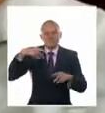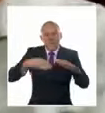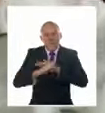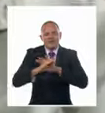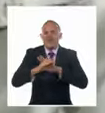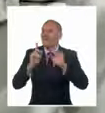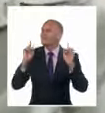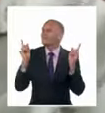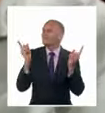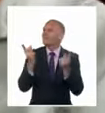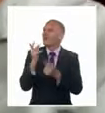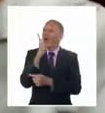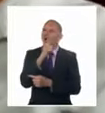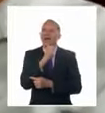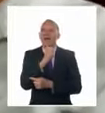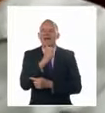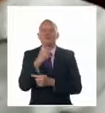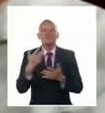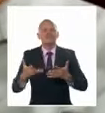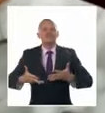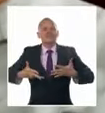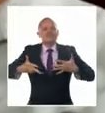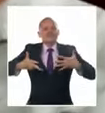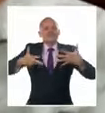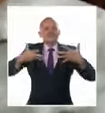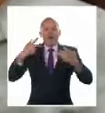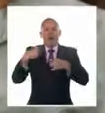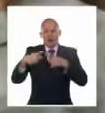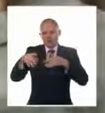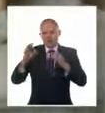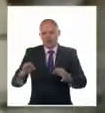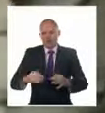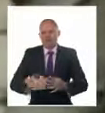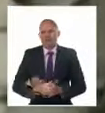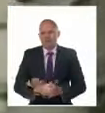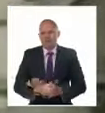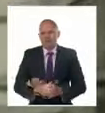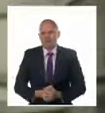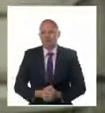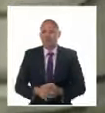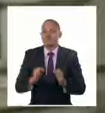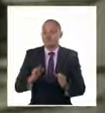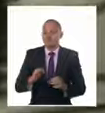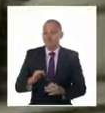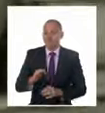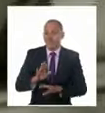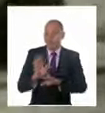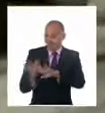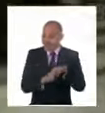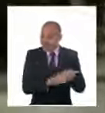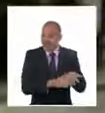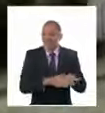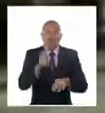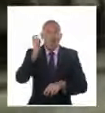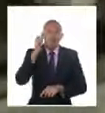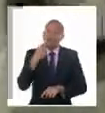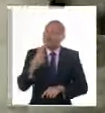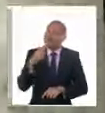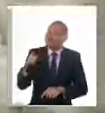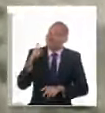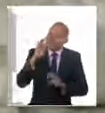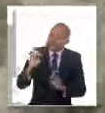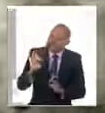siempre como volver a nacer. Ha sido el mejor de mis amores, la mejor de mis pasiones, el mayor